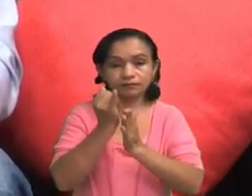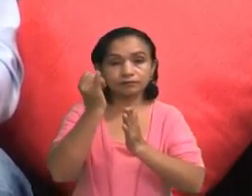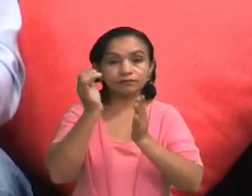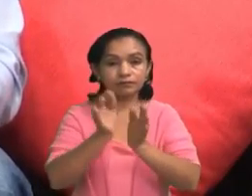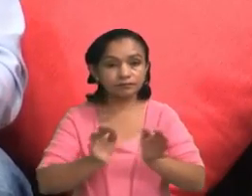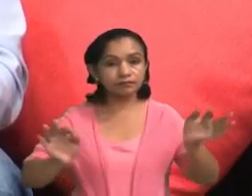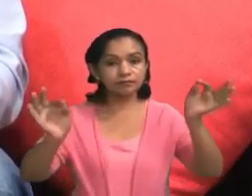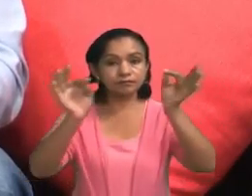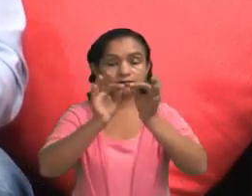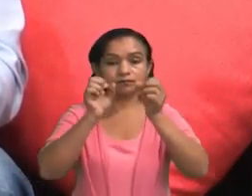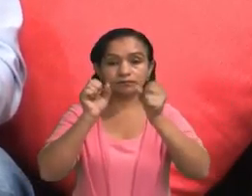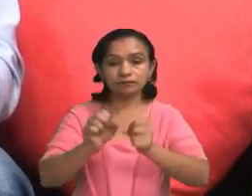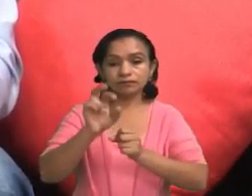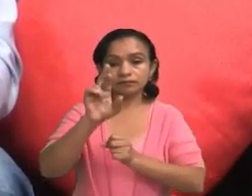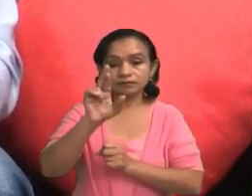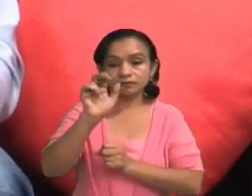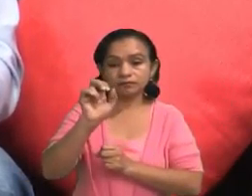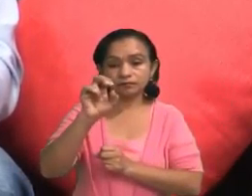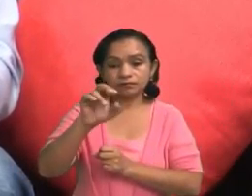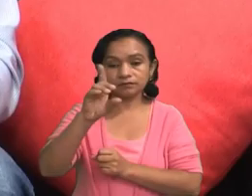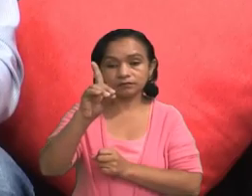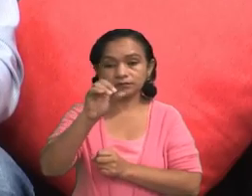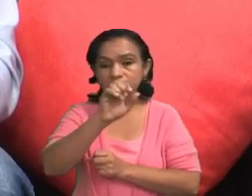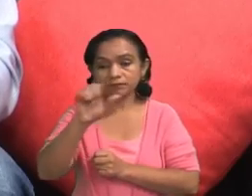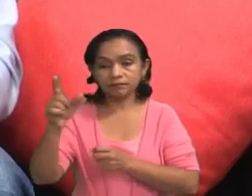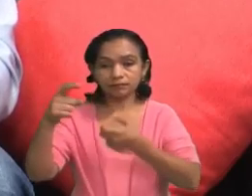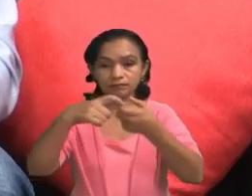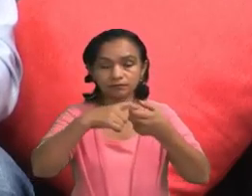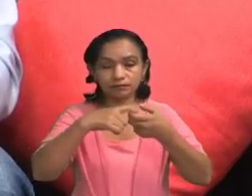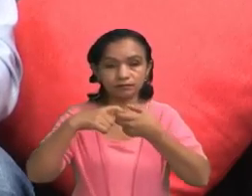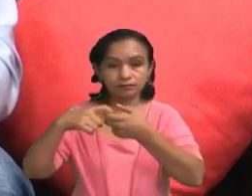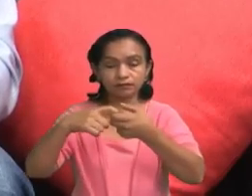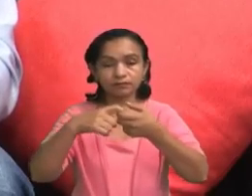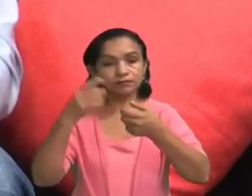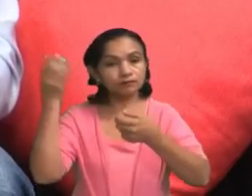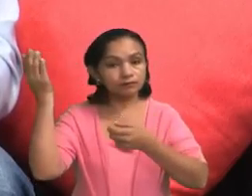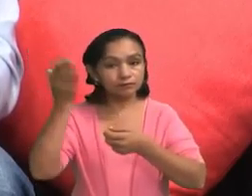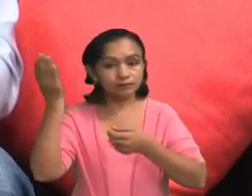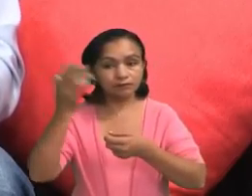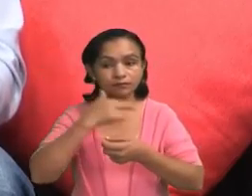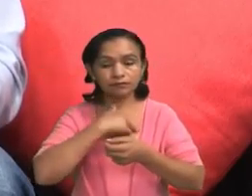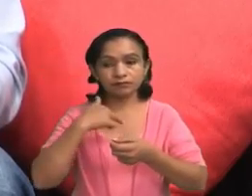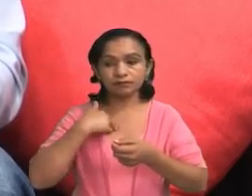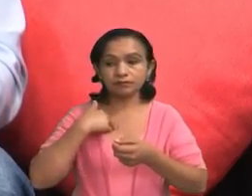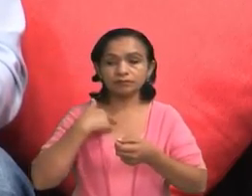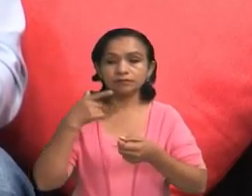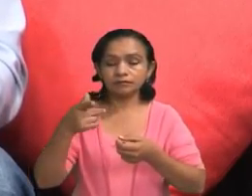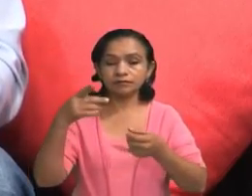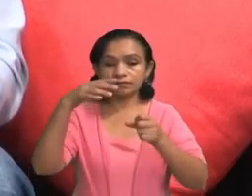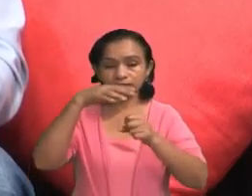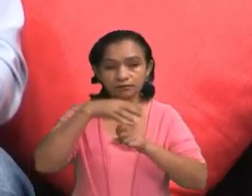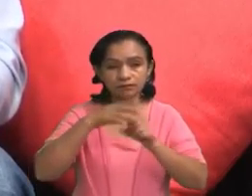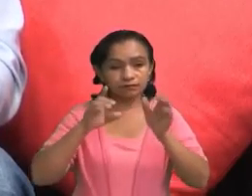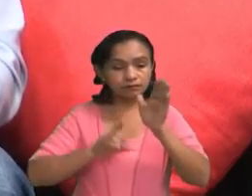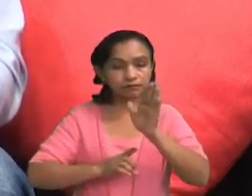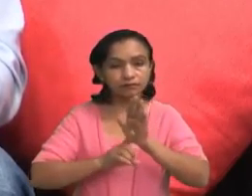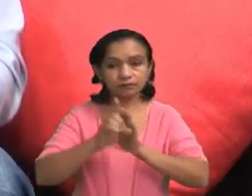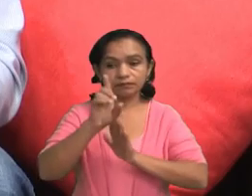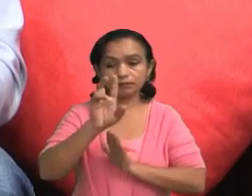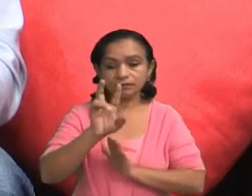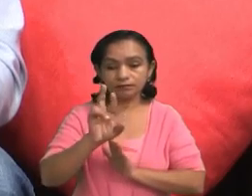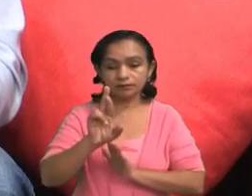comparte el compañero Randall López Pérez, coordinador metodológico del Congreso y también integrante de la Comisión de Desarrollo